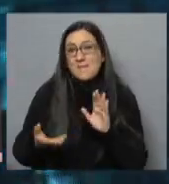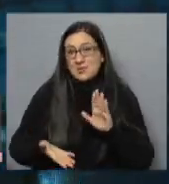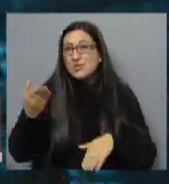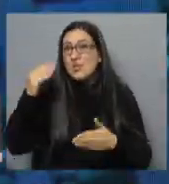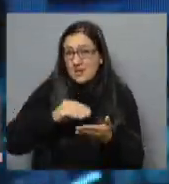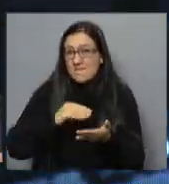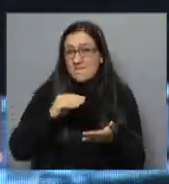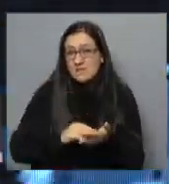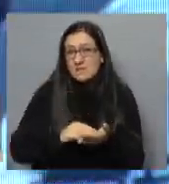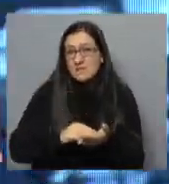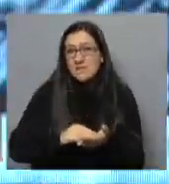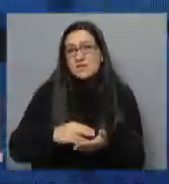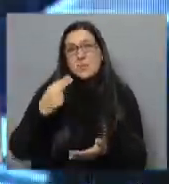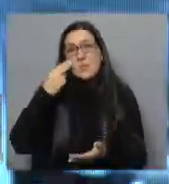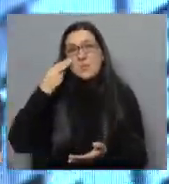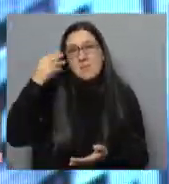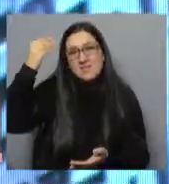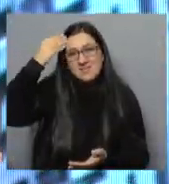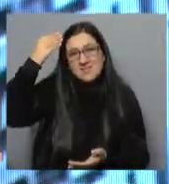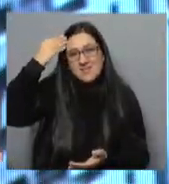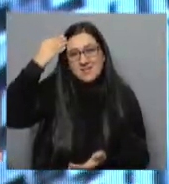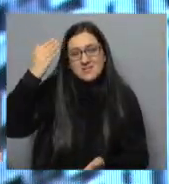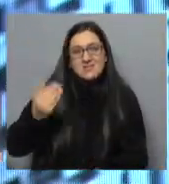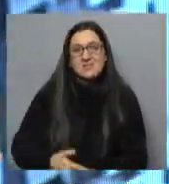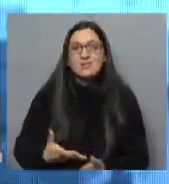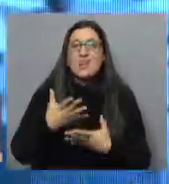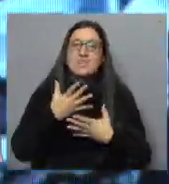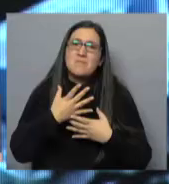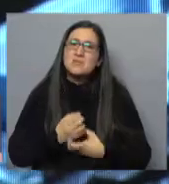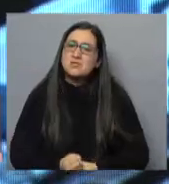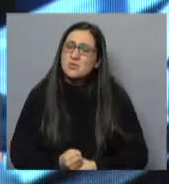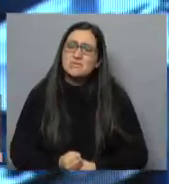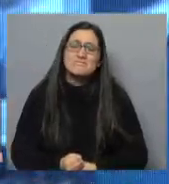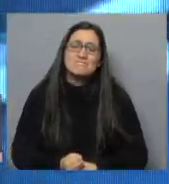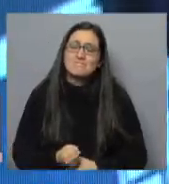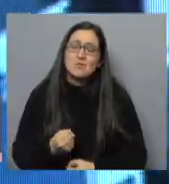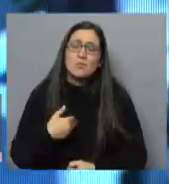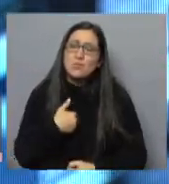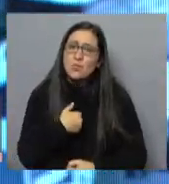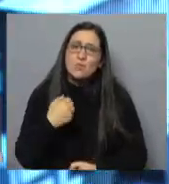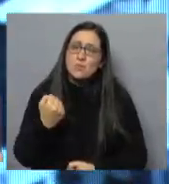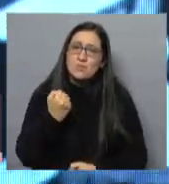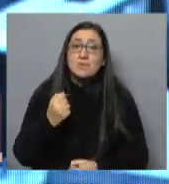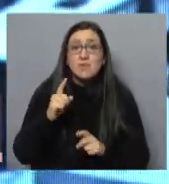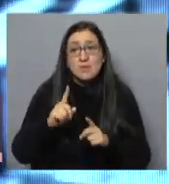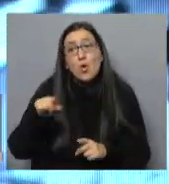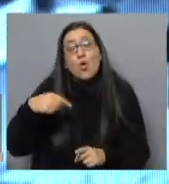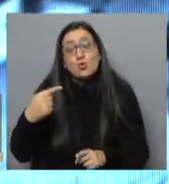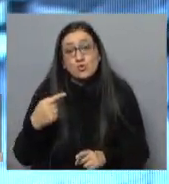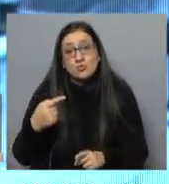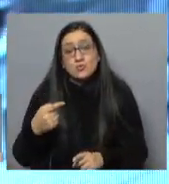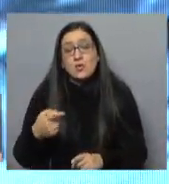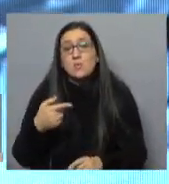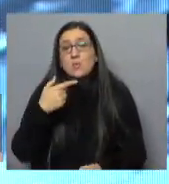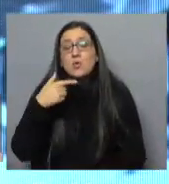de las veces, a un trastorno mental, donde la depresión juega un papel fundamental, pero también otros trastornos, lo que